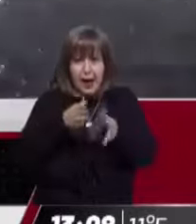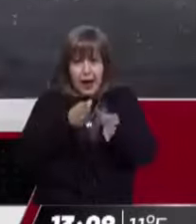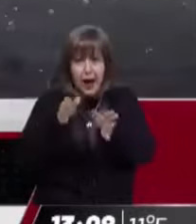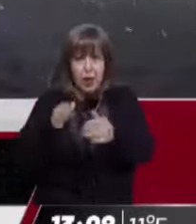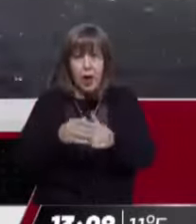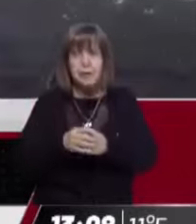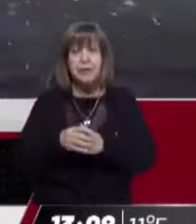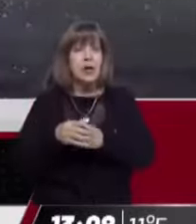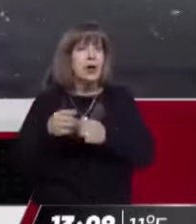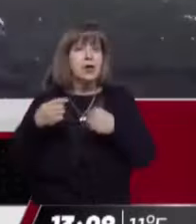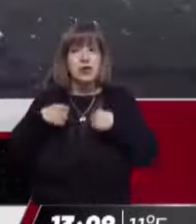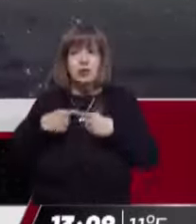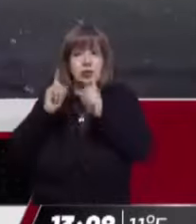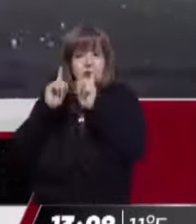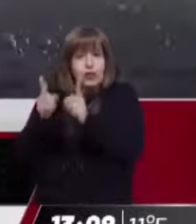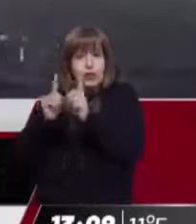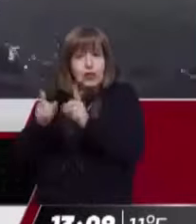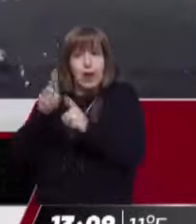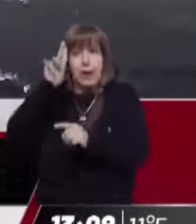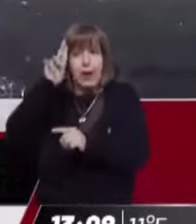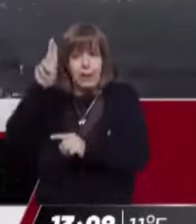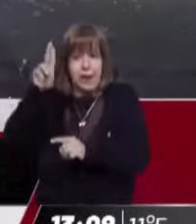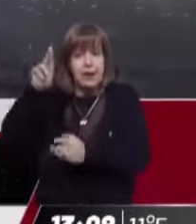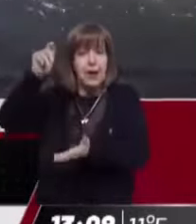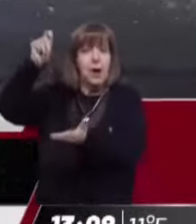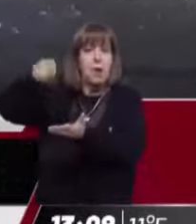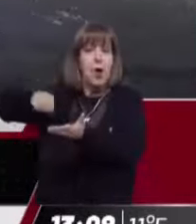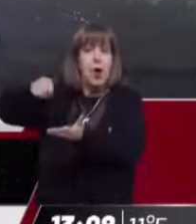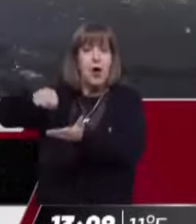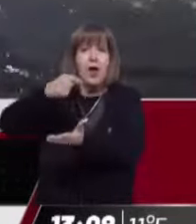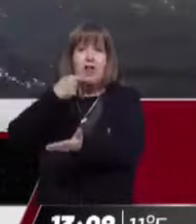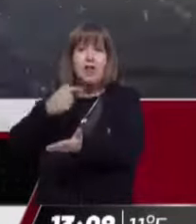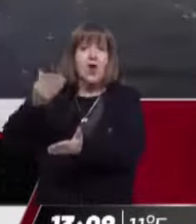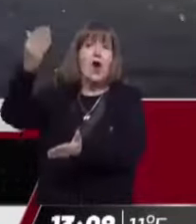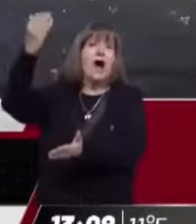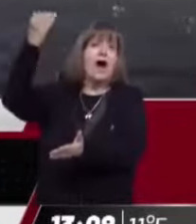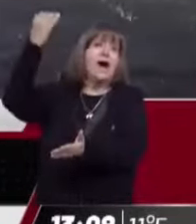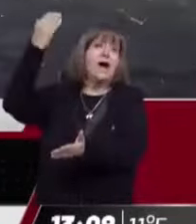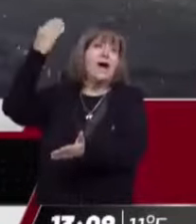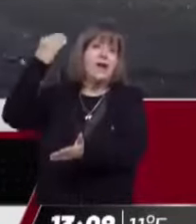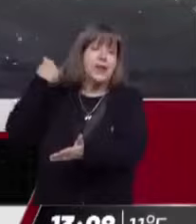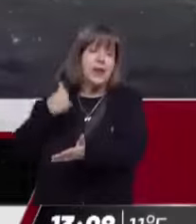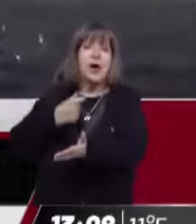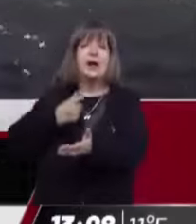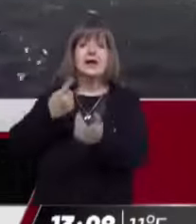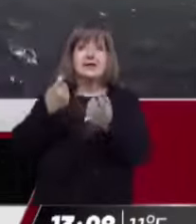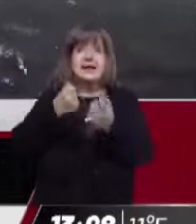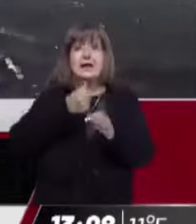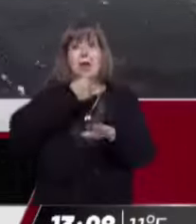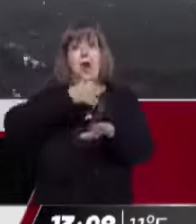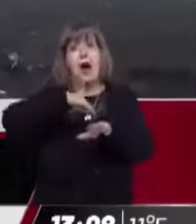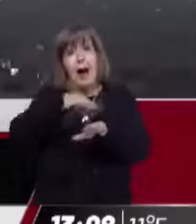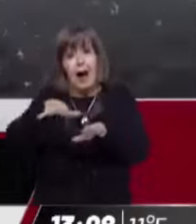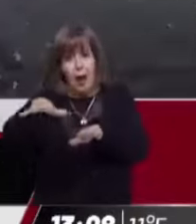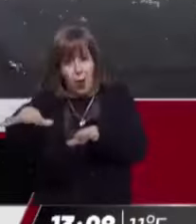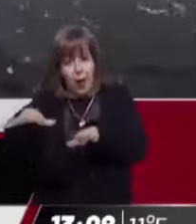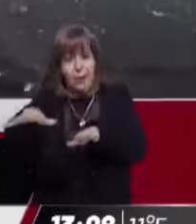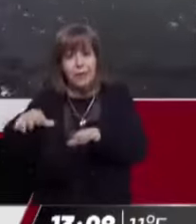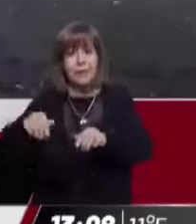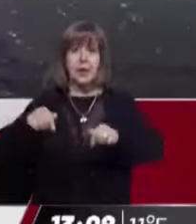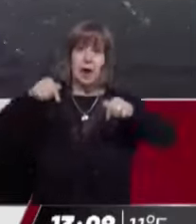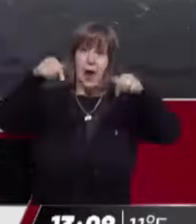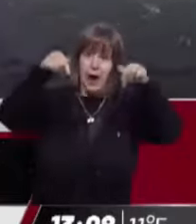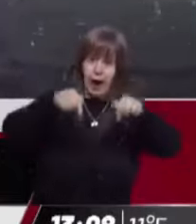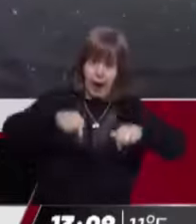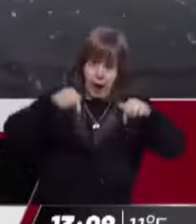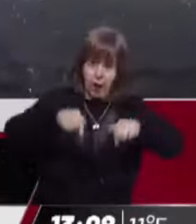con respecto a la posición histórica de la provincia de La Pampa, en el sentido que ahora, en esta circunstancia en el